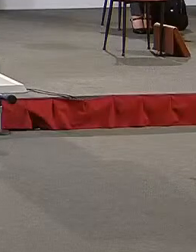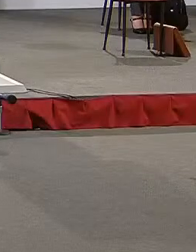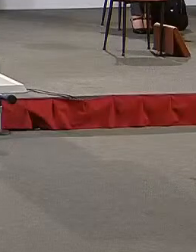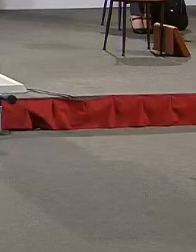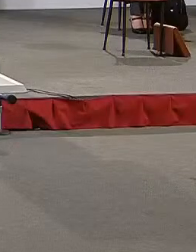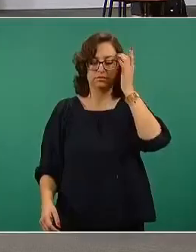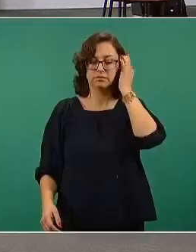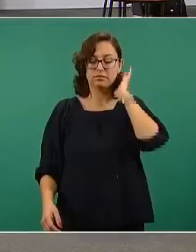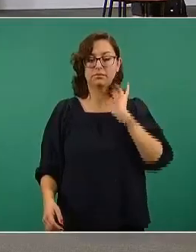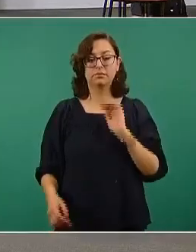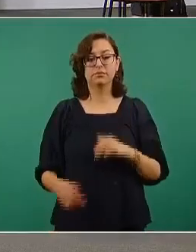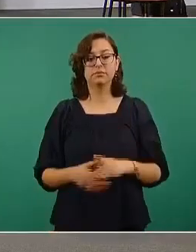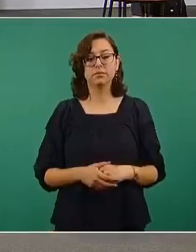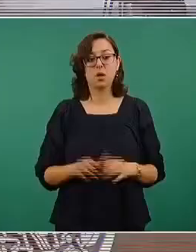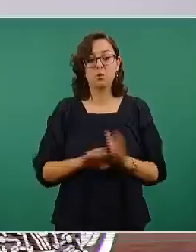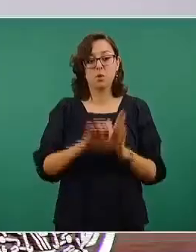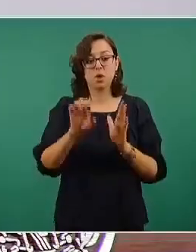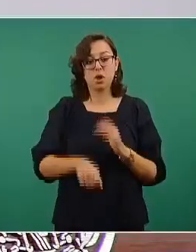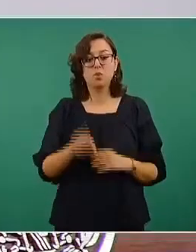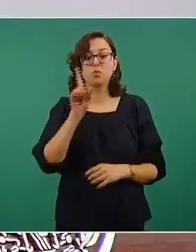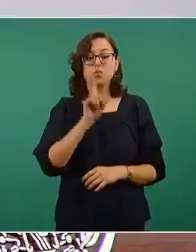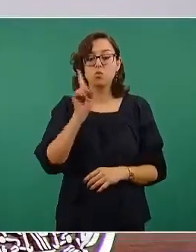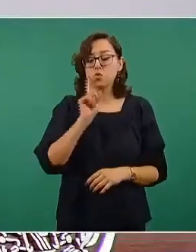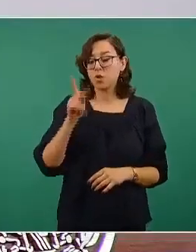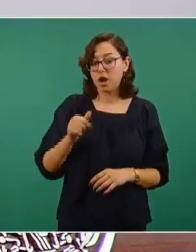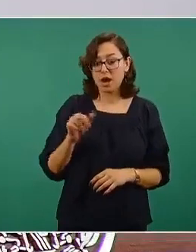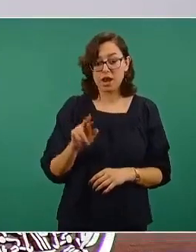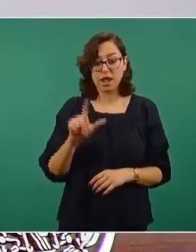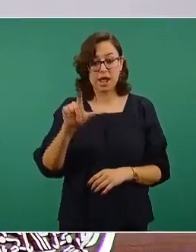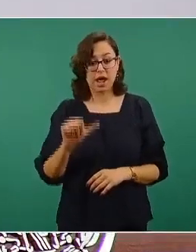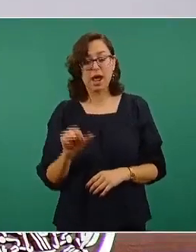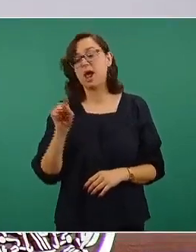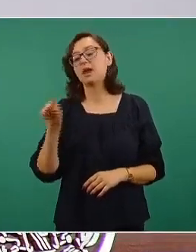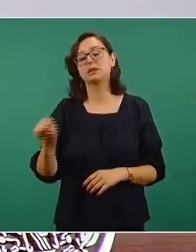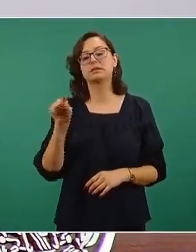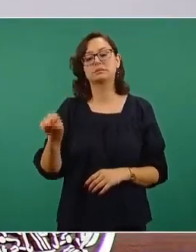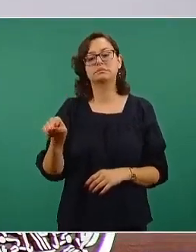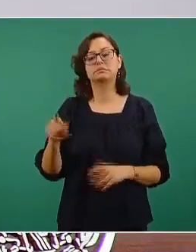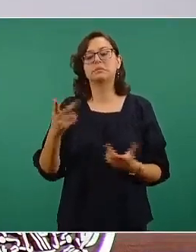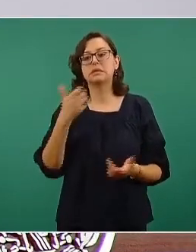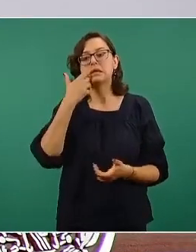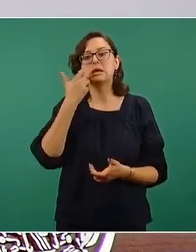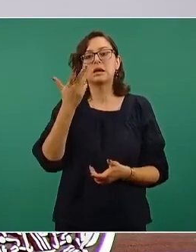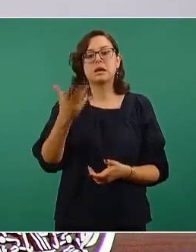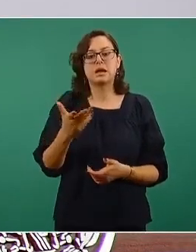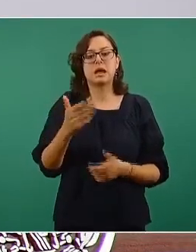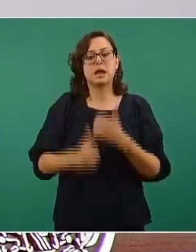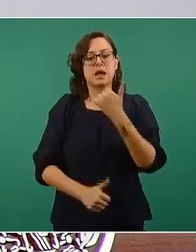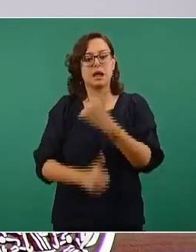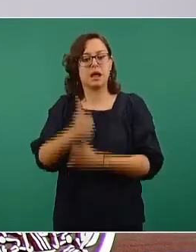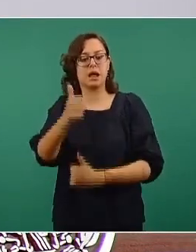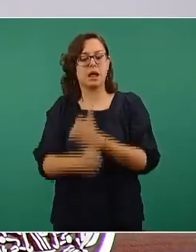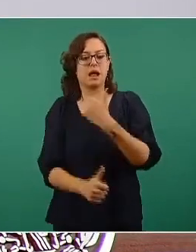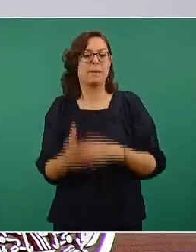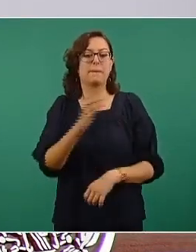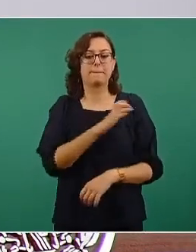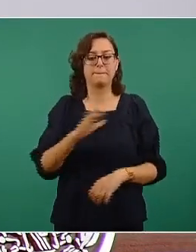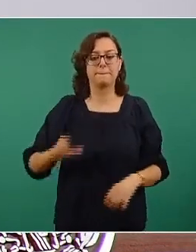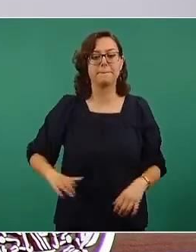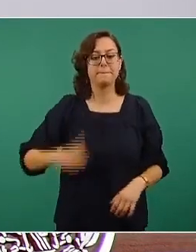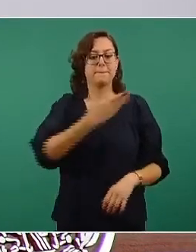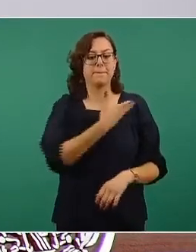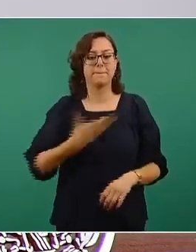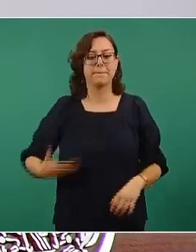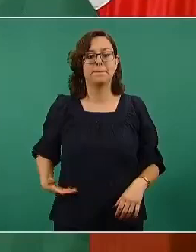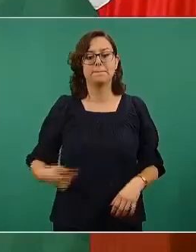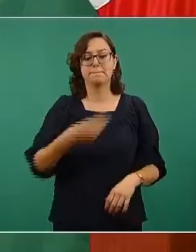el lamentable caso de Carla Enríquez Merlín, aspirante a una candidatura a la presidencia